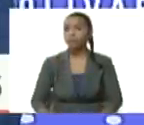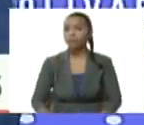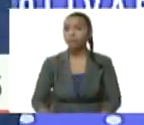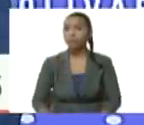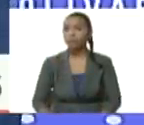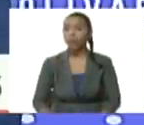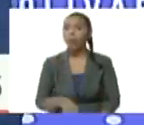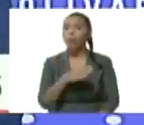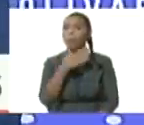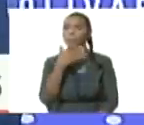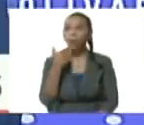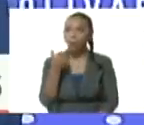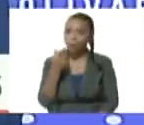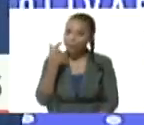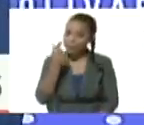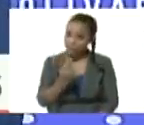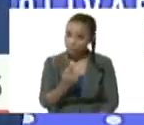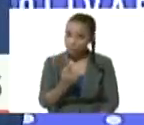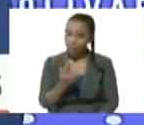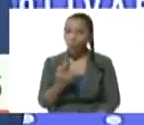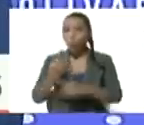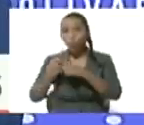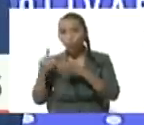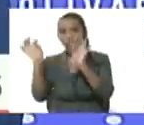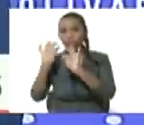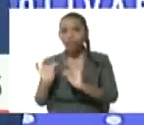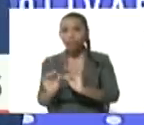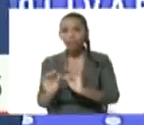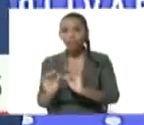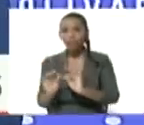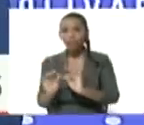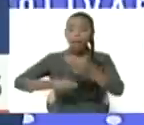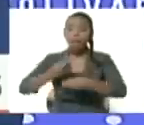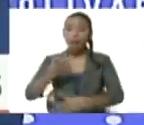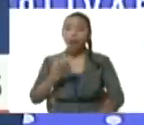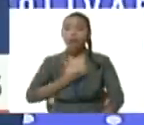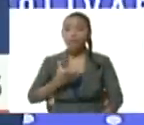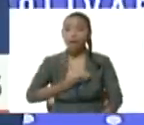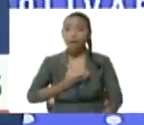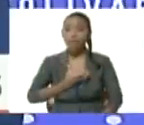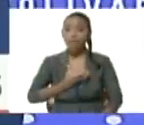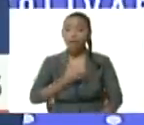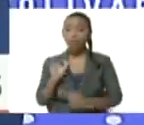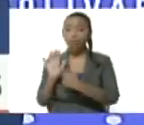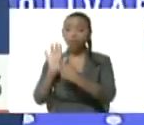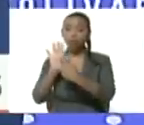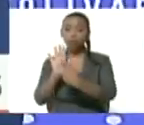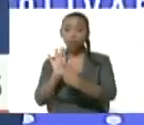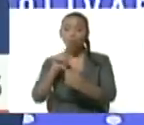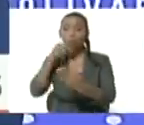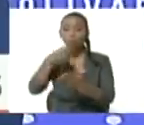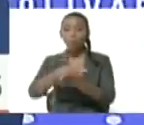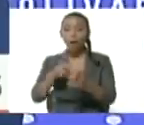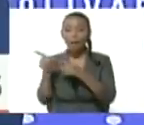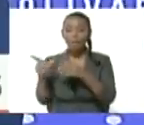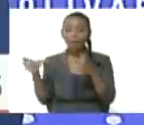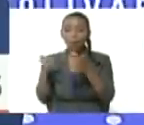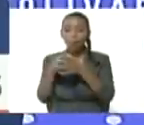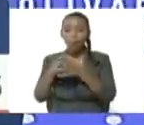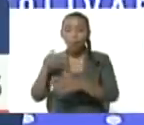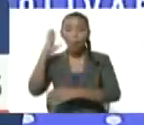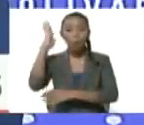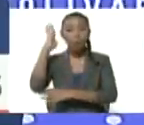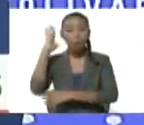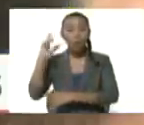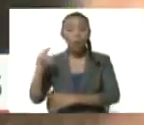o mejor dicho, lo formulo de otra forma, creo que Alejandro Terán, a nombre de este Consejo Bolivariano de